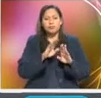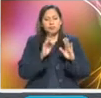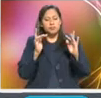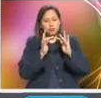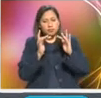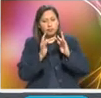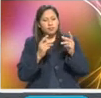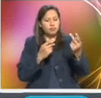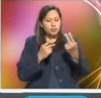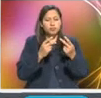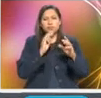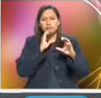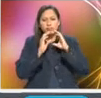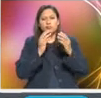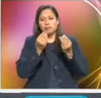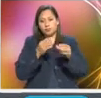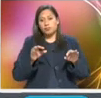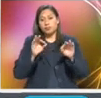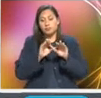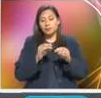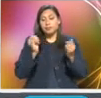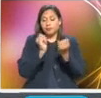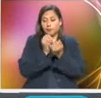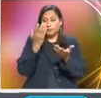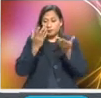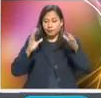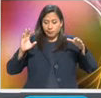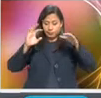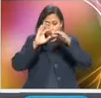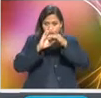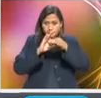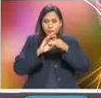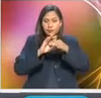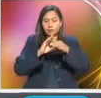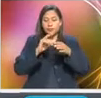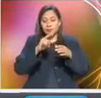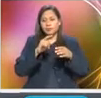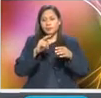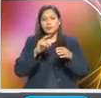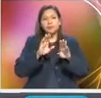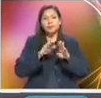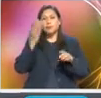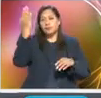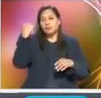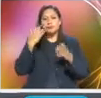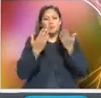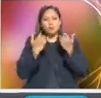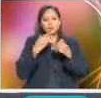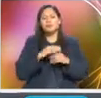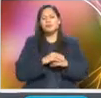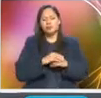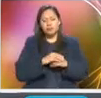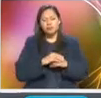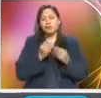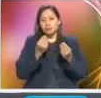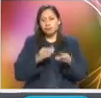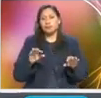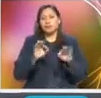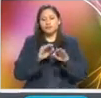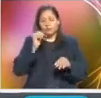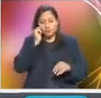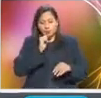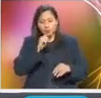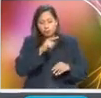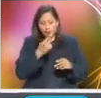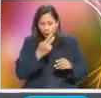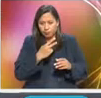contacto importante y también adaptarse al tipo de contacto que van a tener con ellos, o sea, que ya no es como antes. No, desde luego es importante que tengan este contacto. Que se